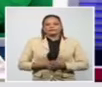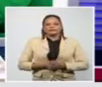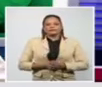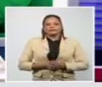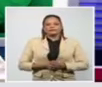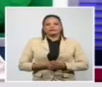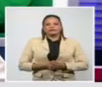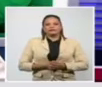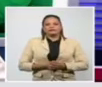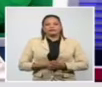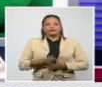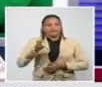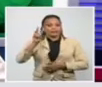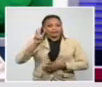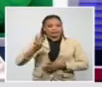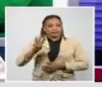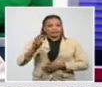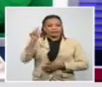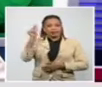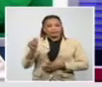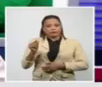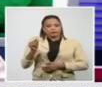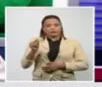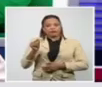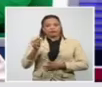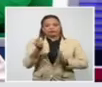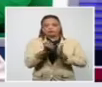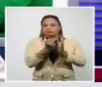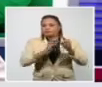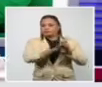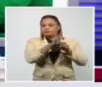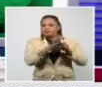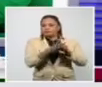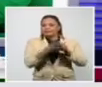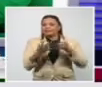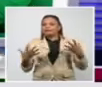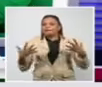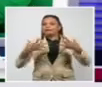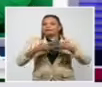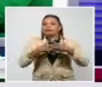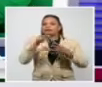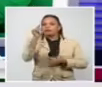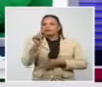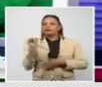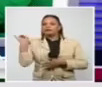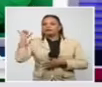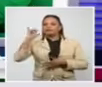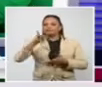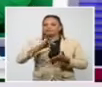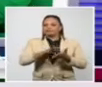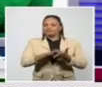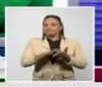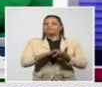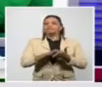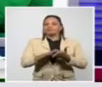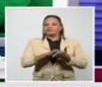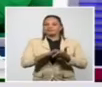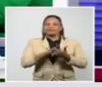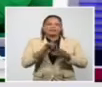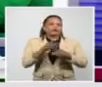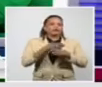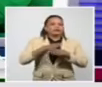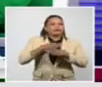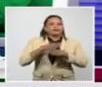3 de las personas diagnosticadas están vinculadas directamente con viajeros internacionales. Eso representa en